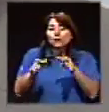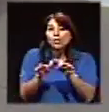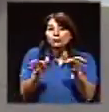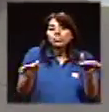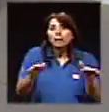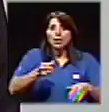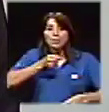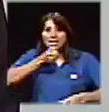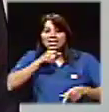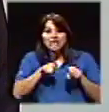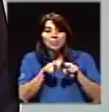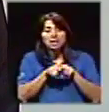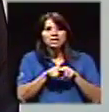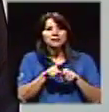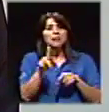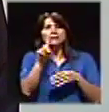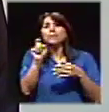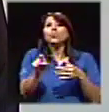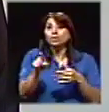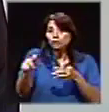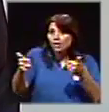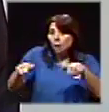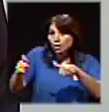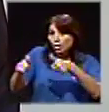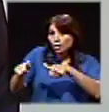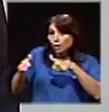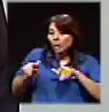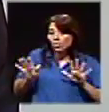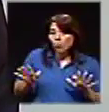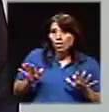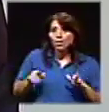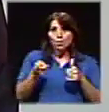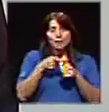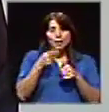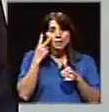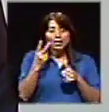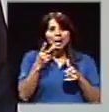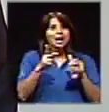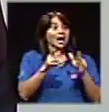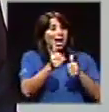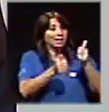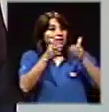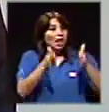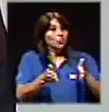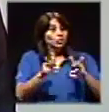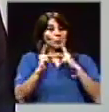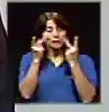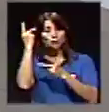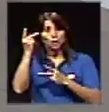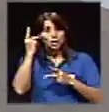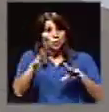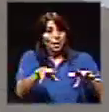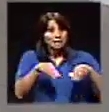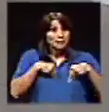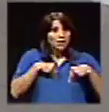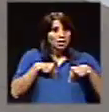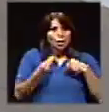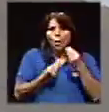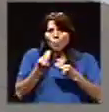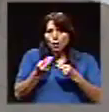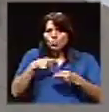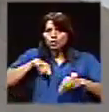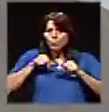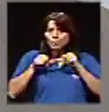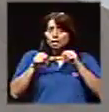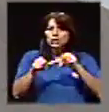esto? Y lo primero es ver si los candidatos aceptan y los partidos, que aquí hay un problema fiscal que hay que arreglar. O vamos a seguir con la irresponsabilidad de decir